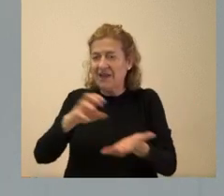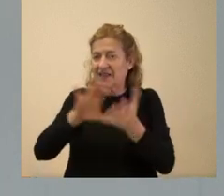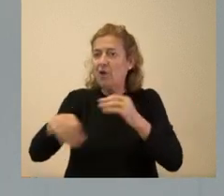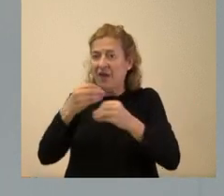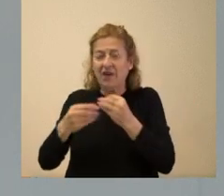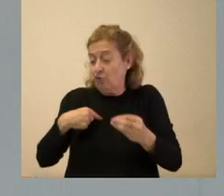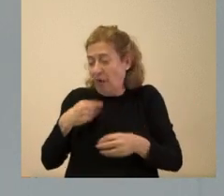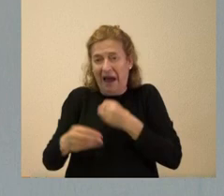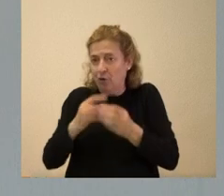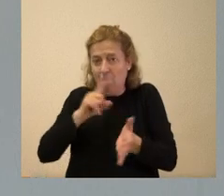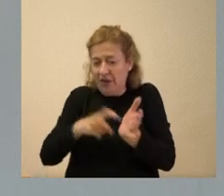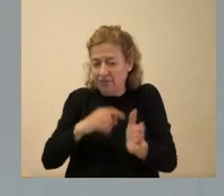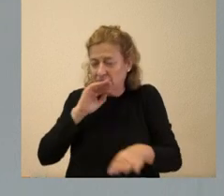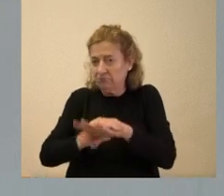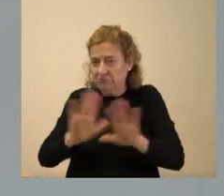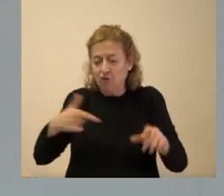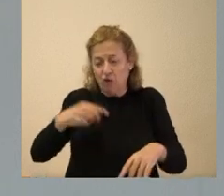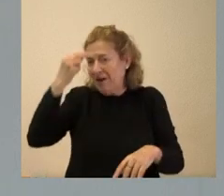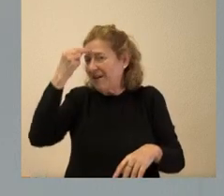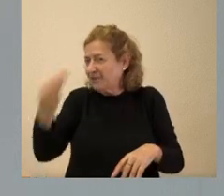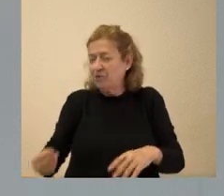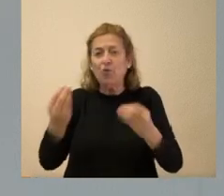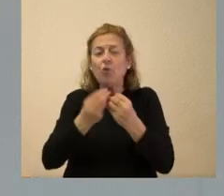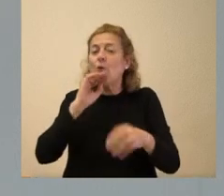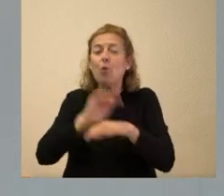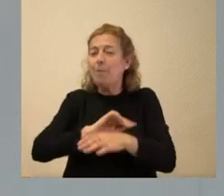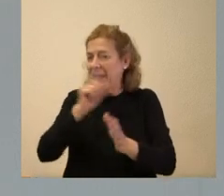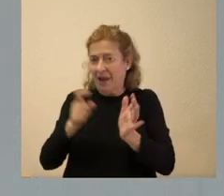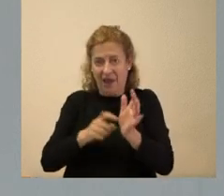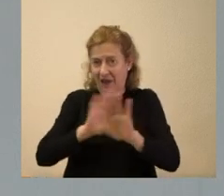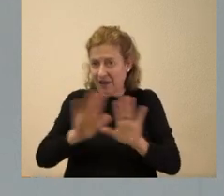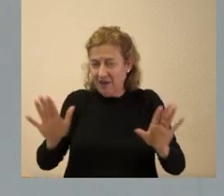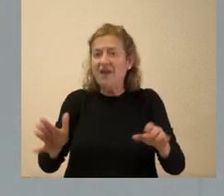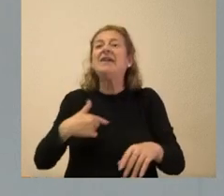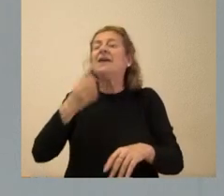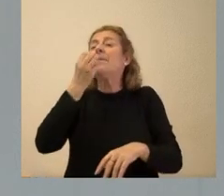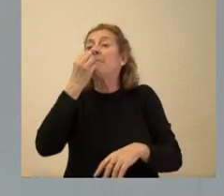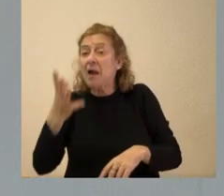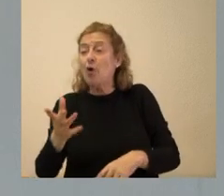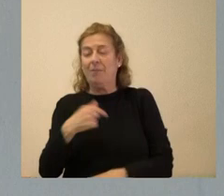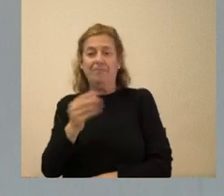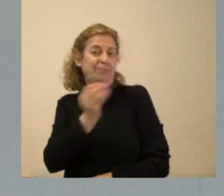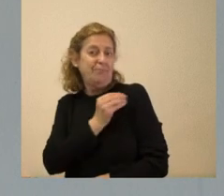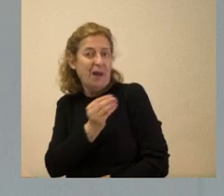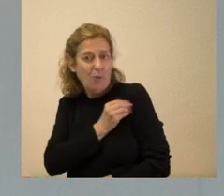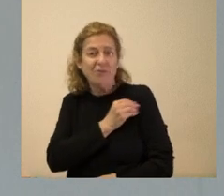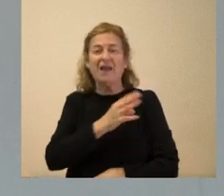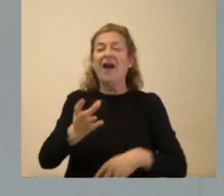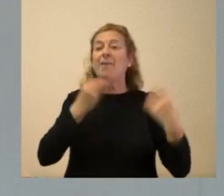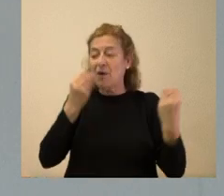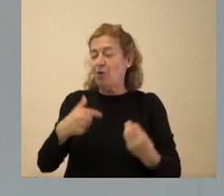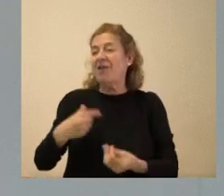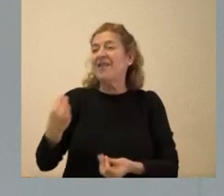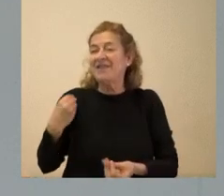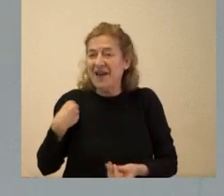la aplicaremos y nosotros somos respetuoso con el complemento de la ley hubiera sido bueno que si nos hubiera consultado que si no se hubiera tenido en cuenta a nosotros